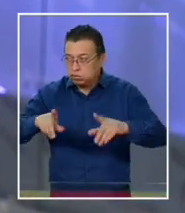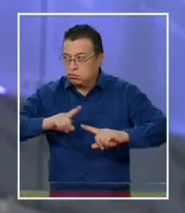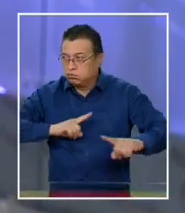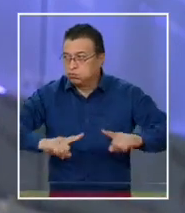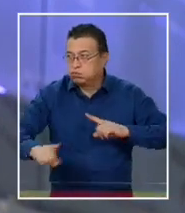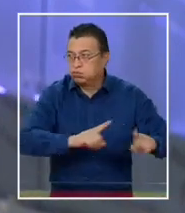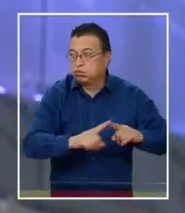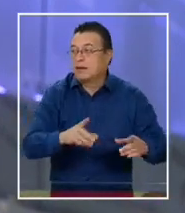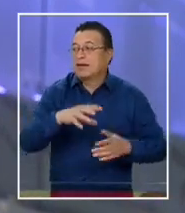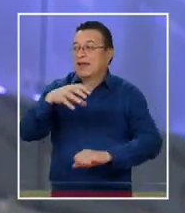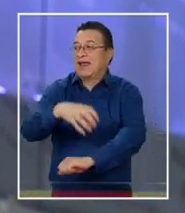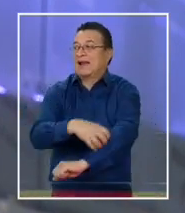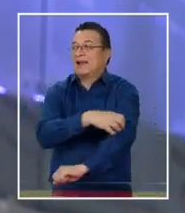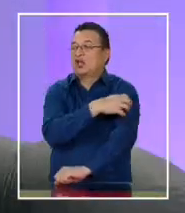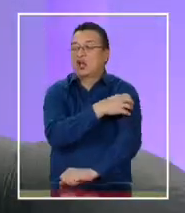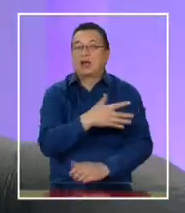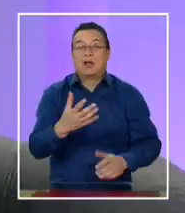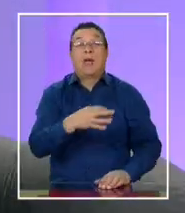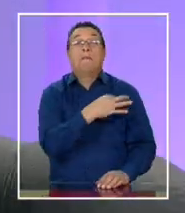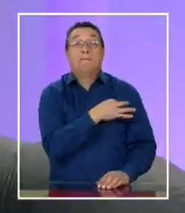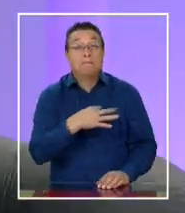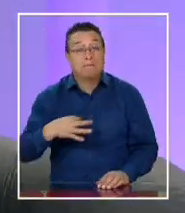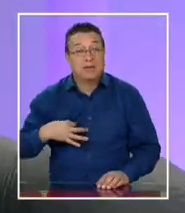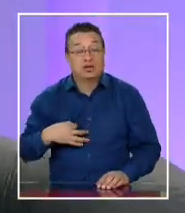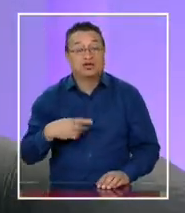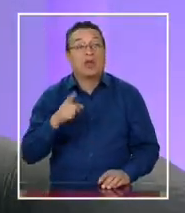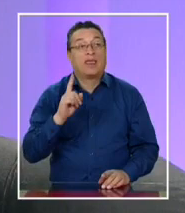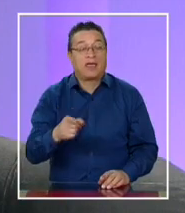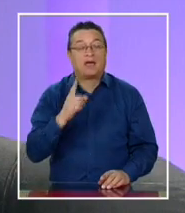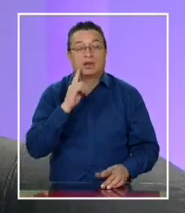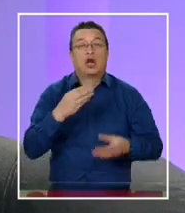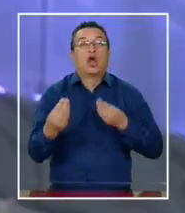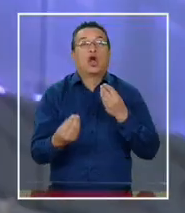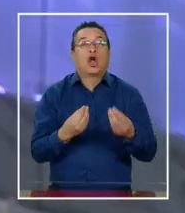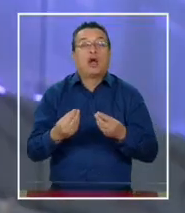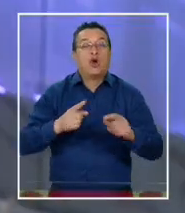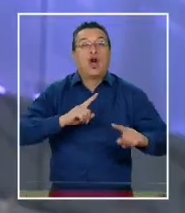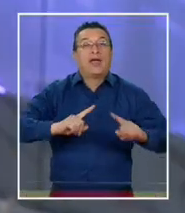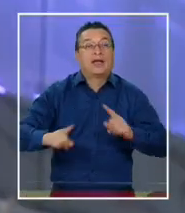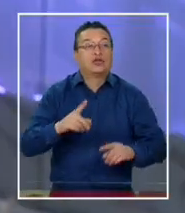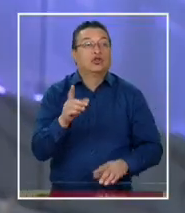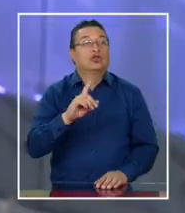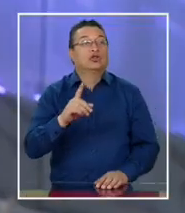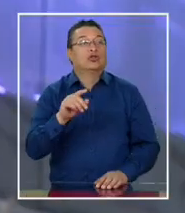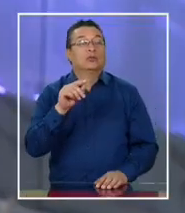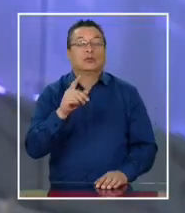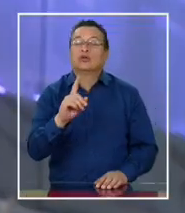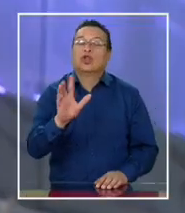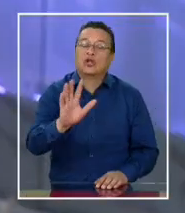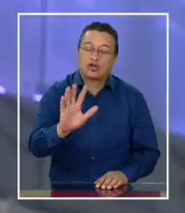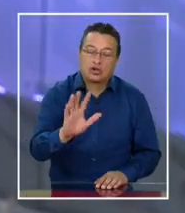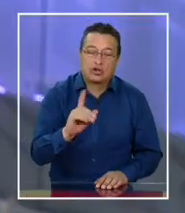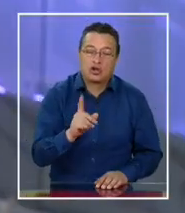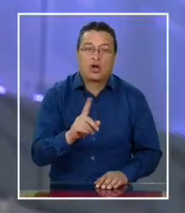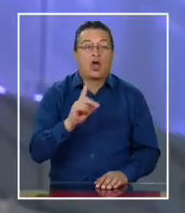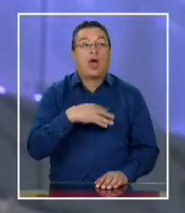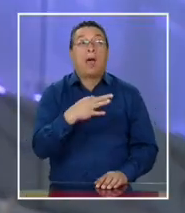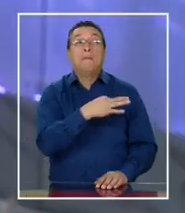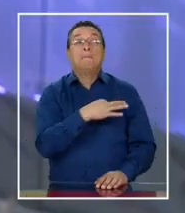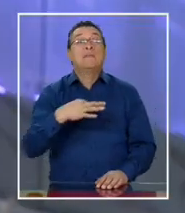la gestión y a las regiones Héctor García tiene que ver con análisis que pasó por la gestión no por los que no voy a hablar de